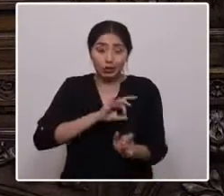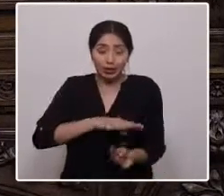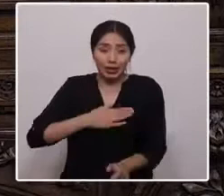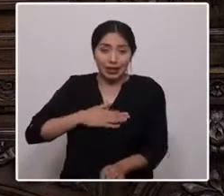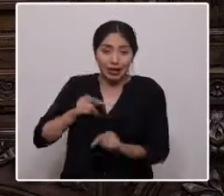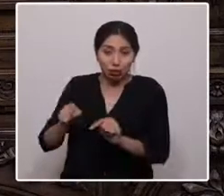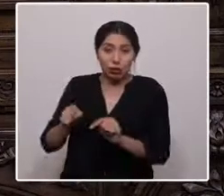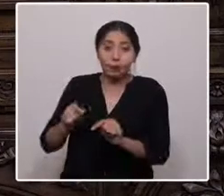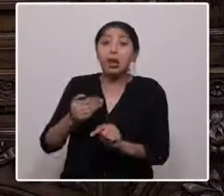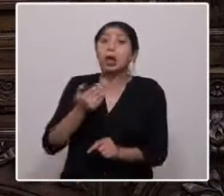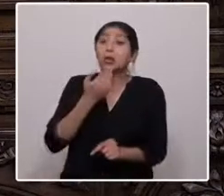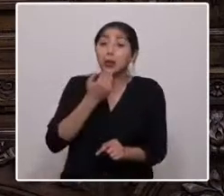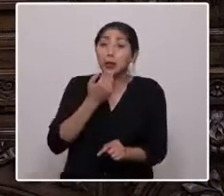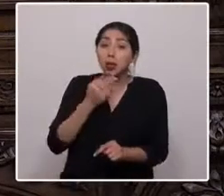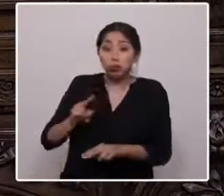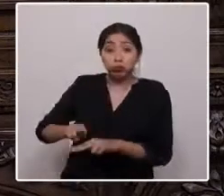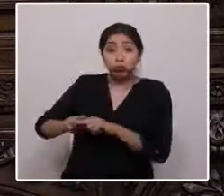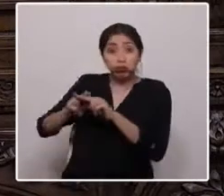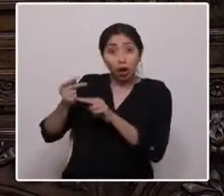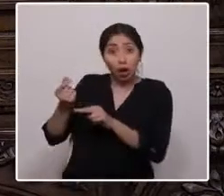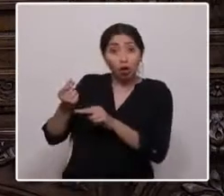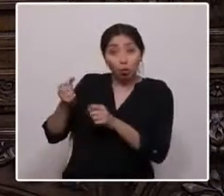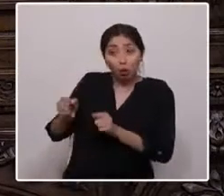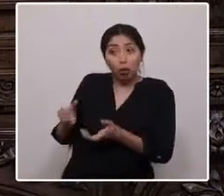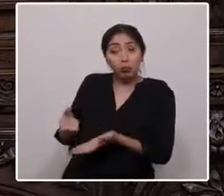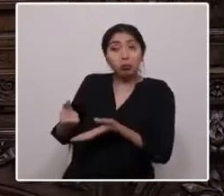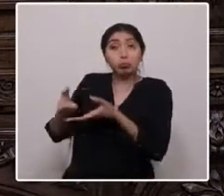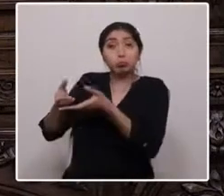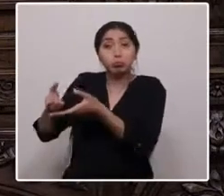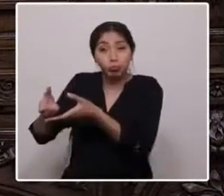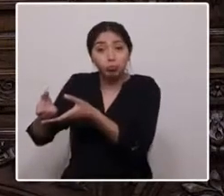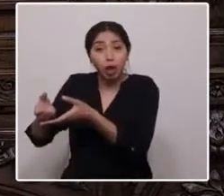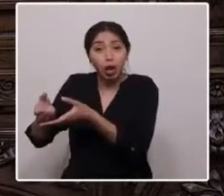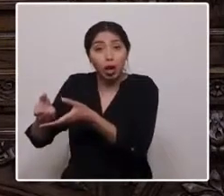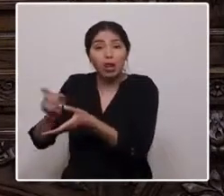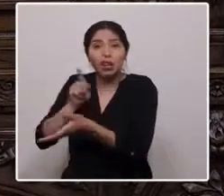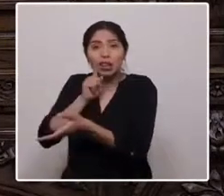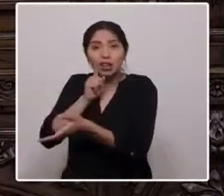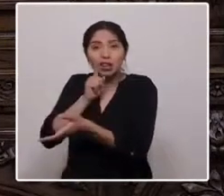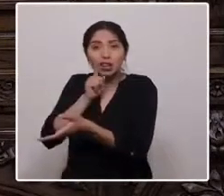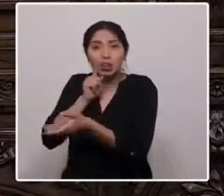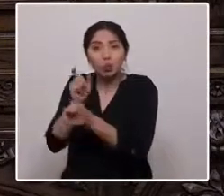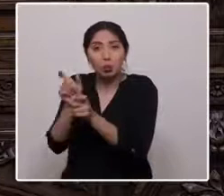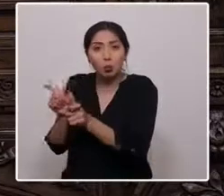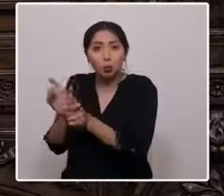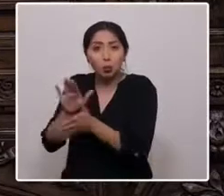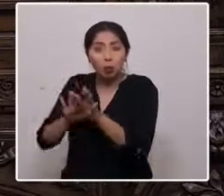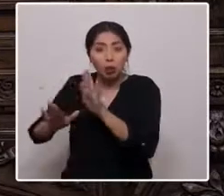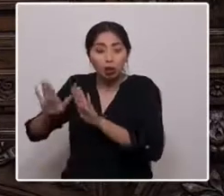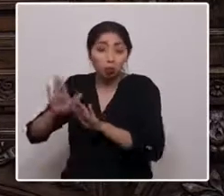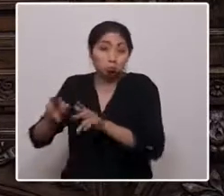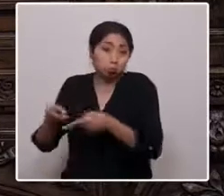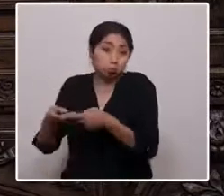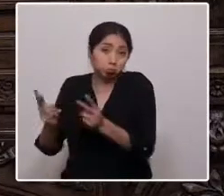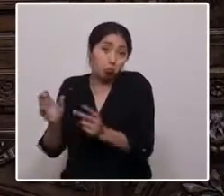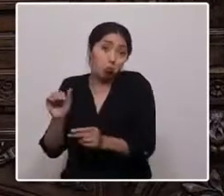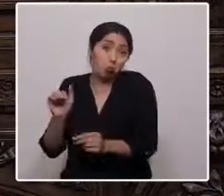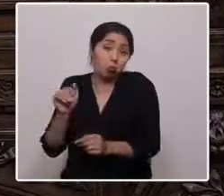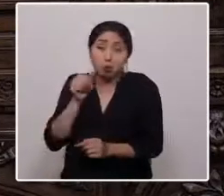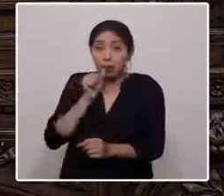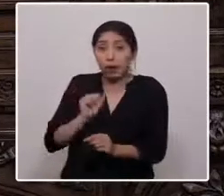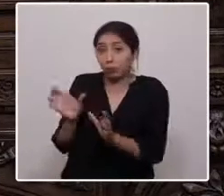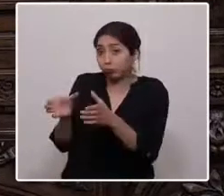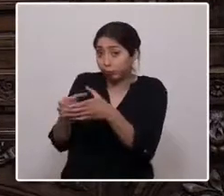instituto de su institución estatal o privada con o sin fines de lucro como quiere el 76 por ciento de los